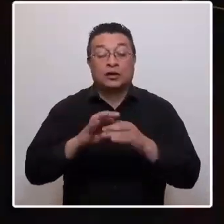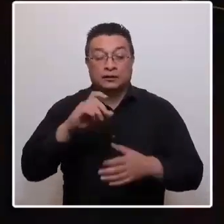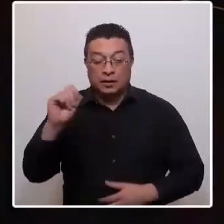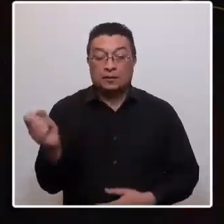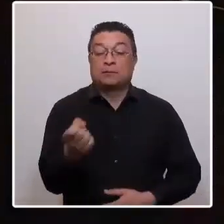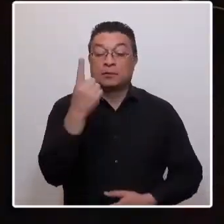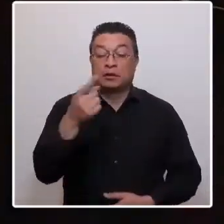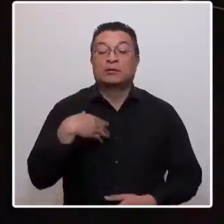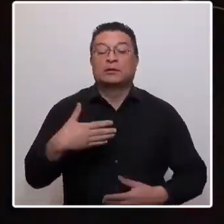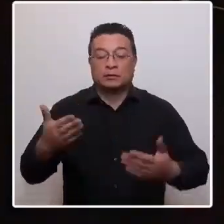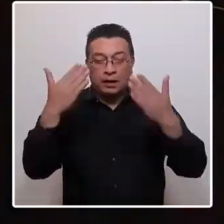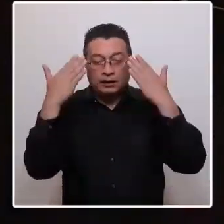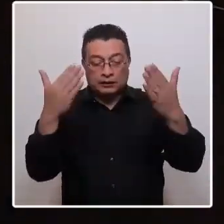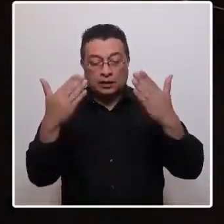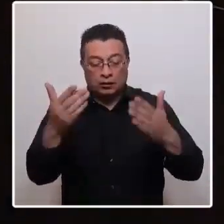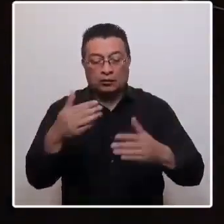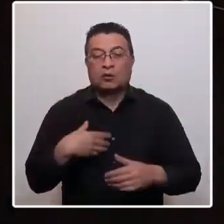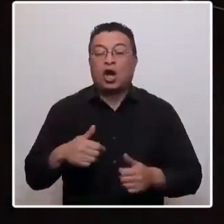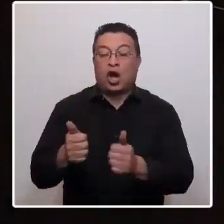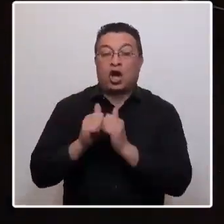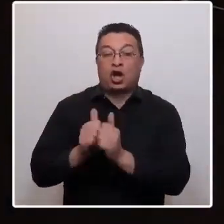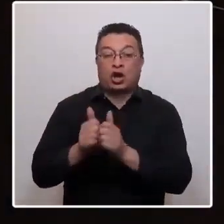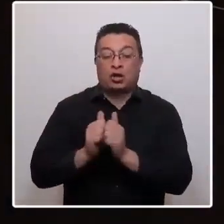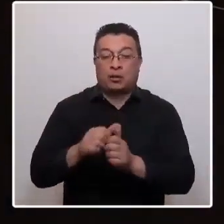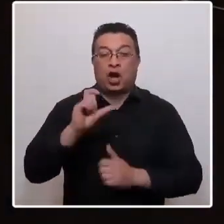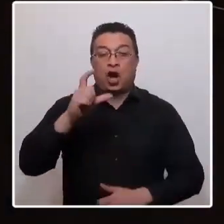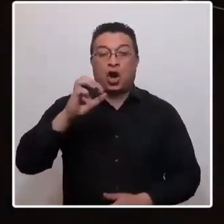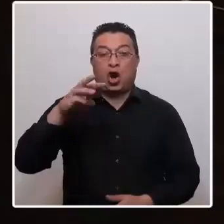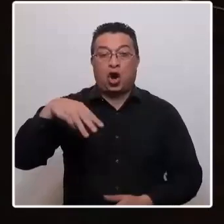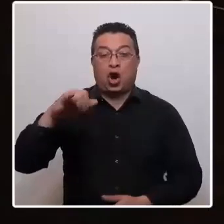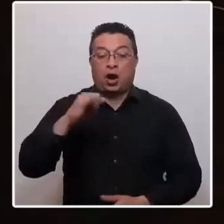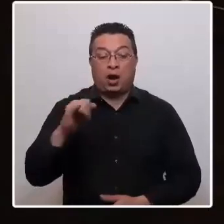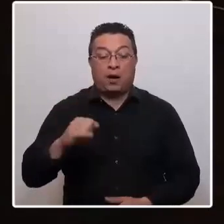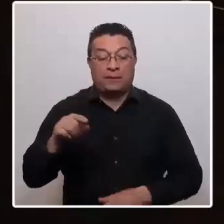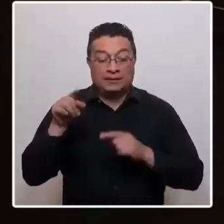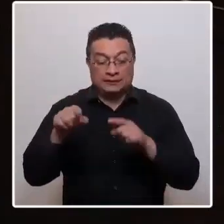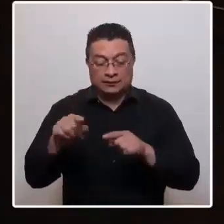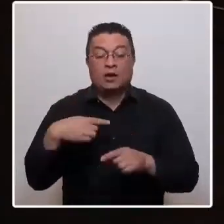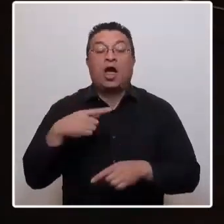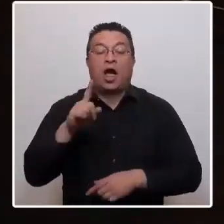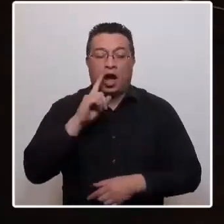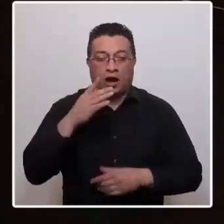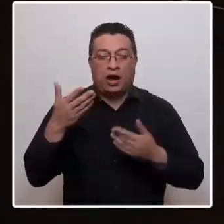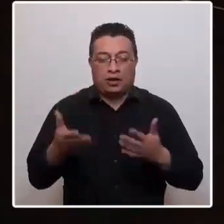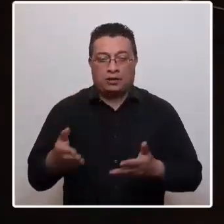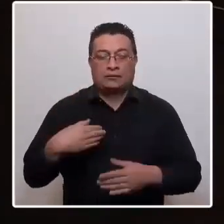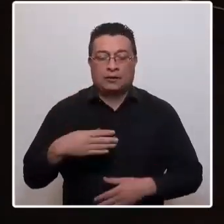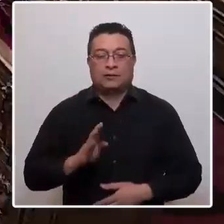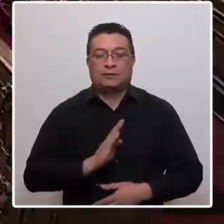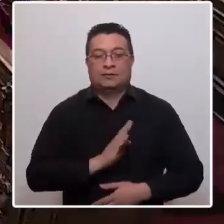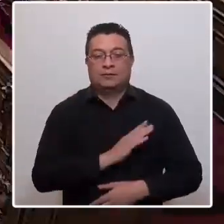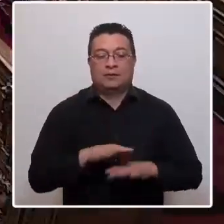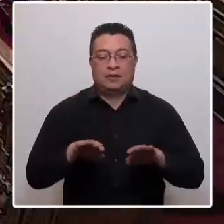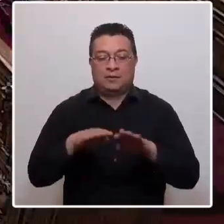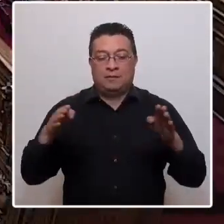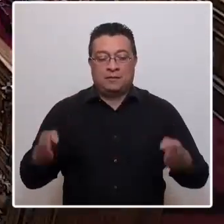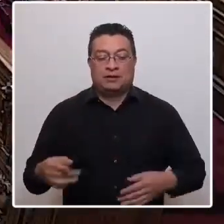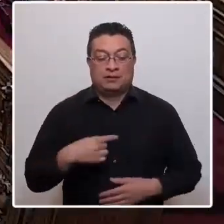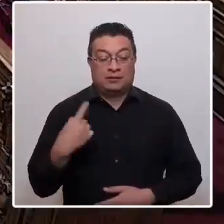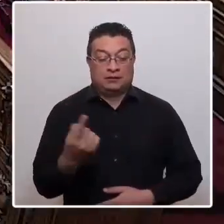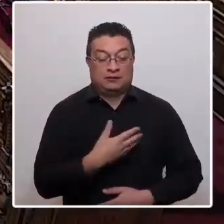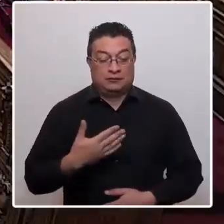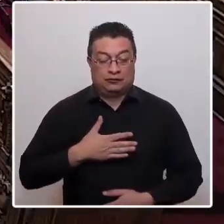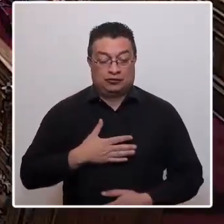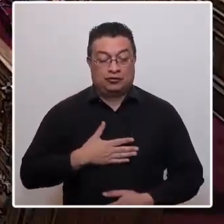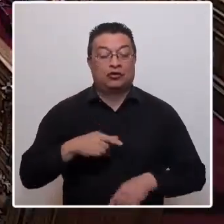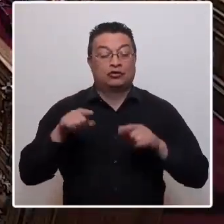quiero saludar a nuestra compañera Yarela Gómez de Modatima, que se encuentra también integrando la mesa. Para nosotras,